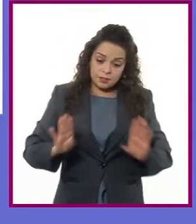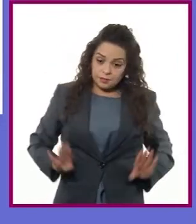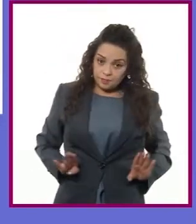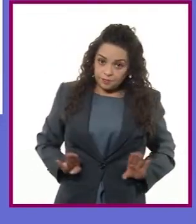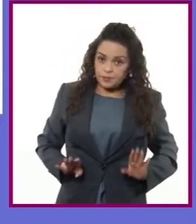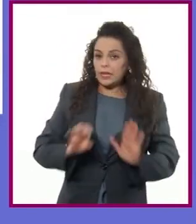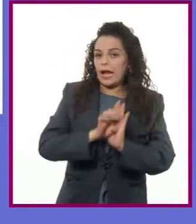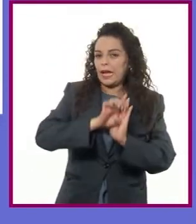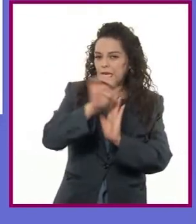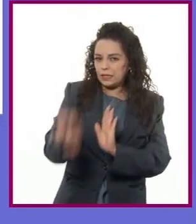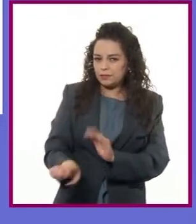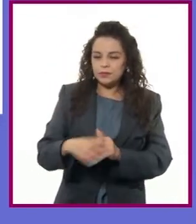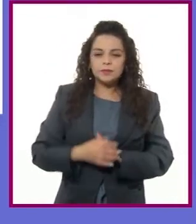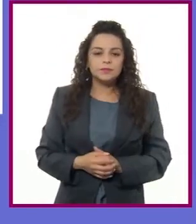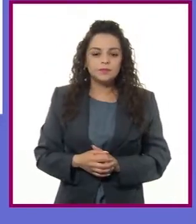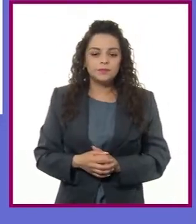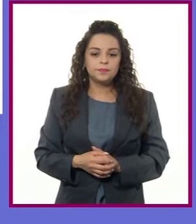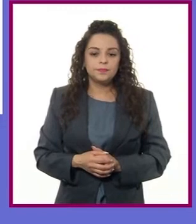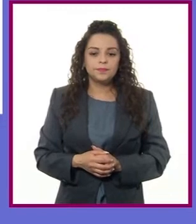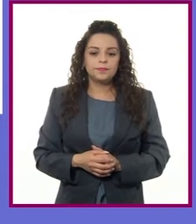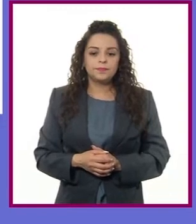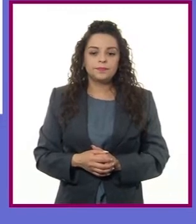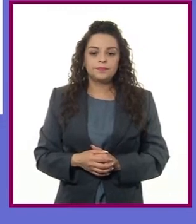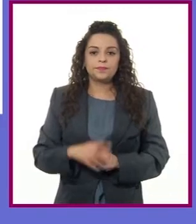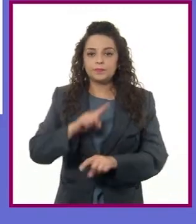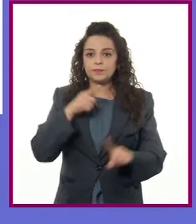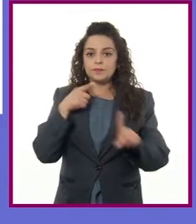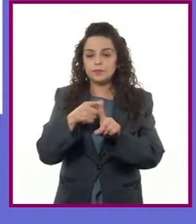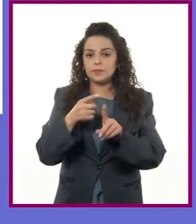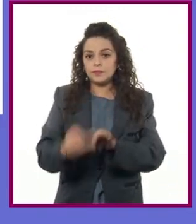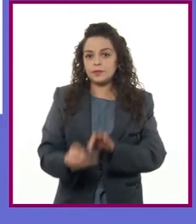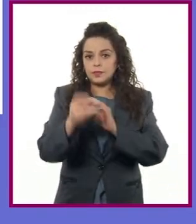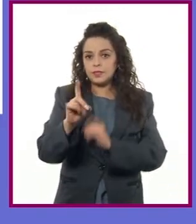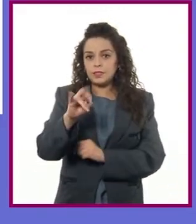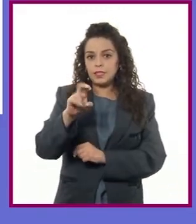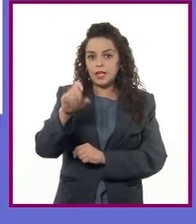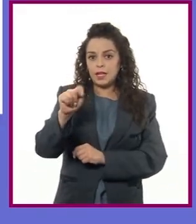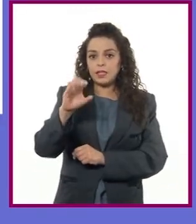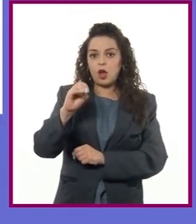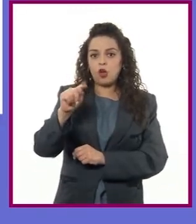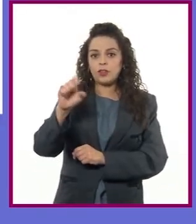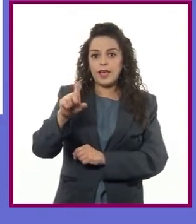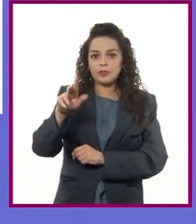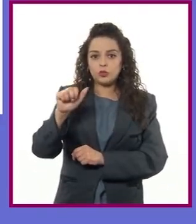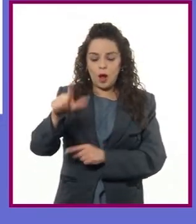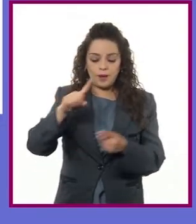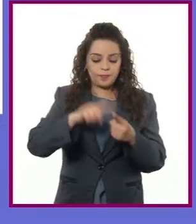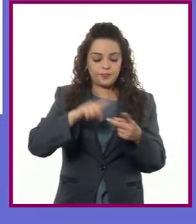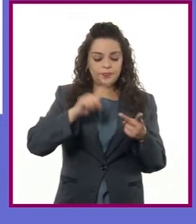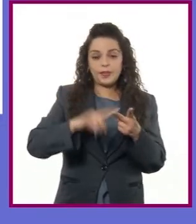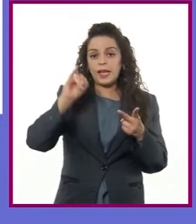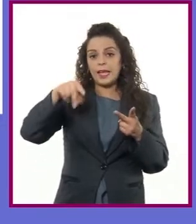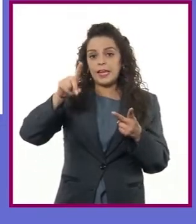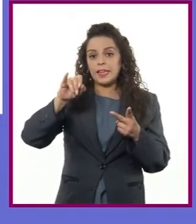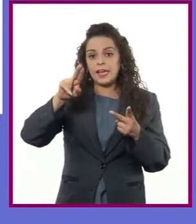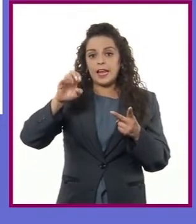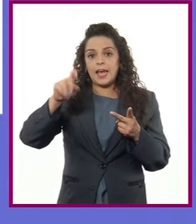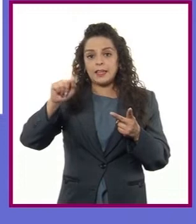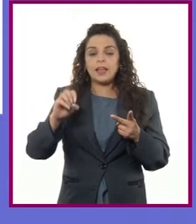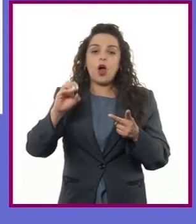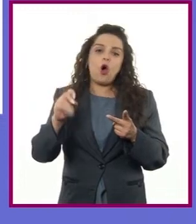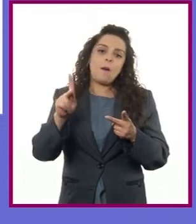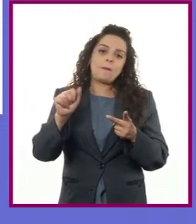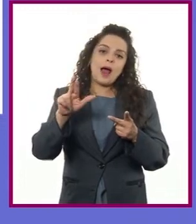Por ejemplo, las citas directas o textuales y las citas indirectas o paráfrasis. Dentro